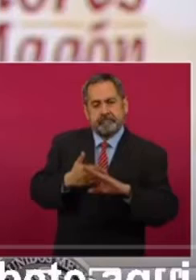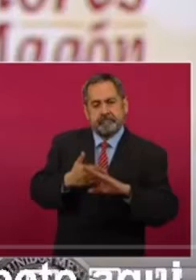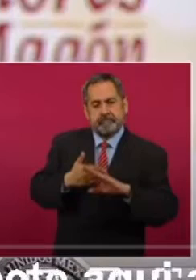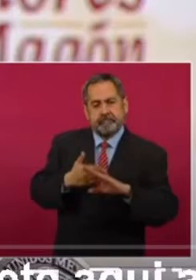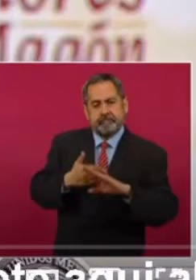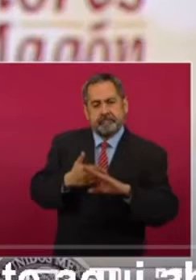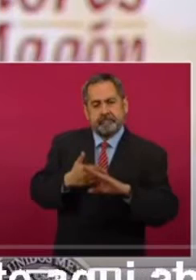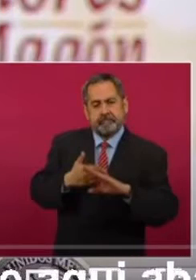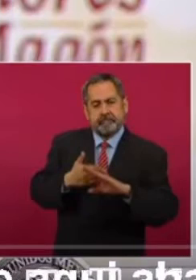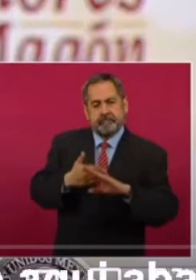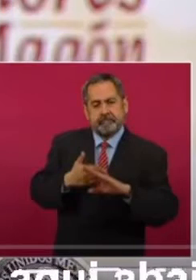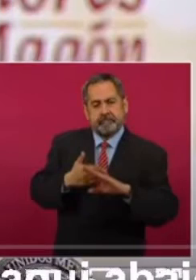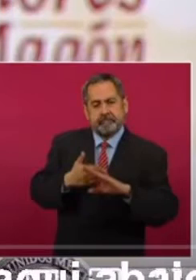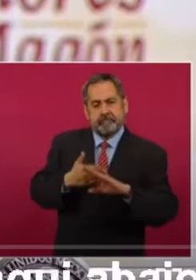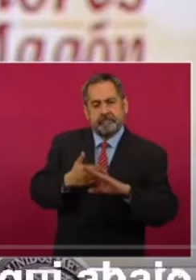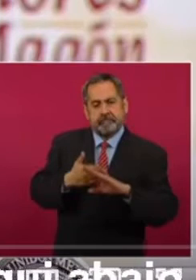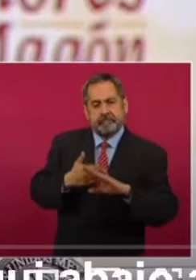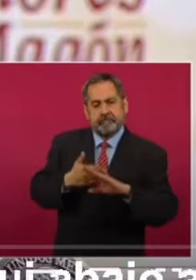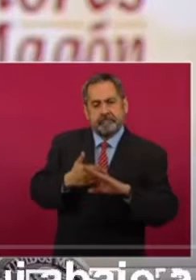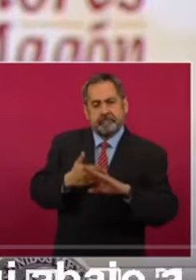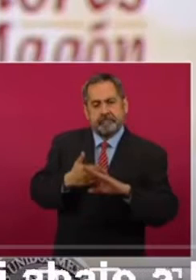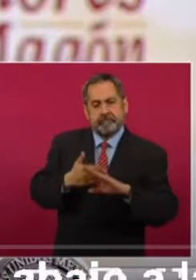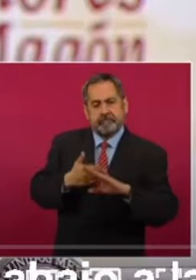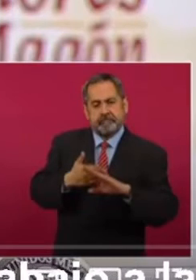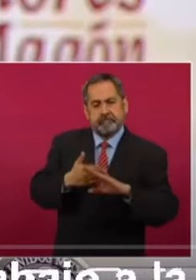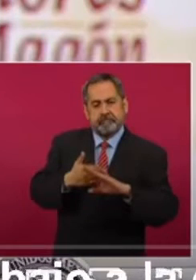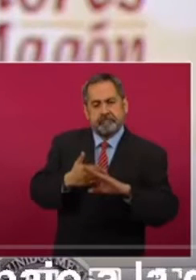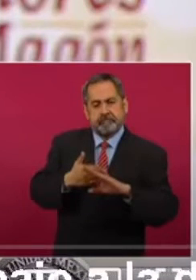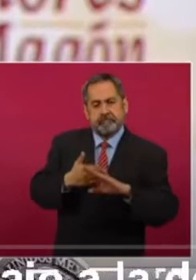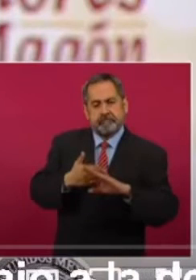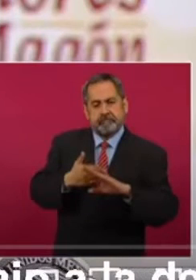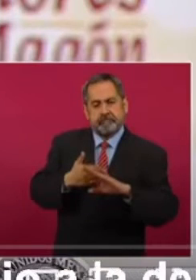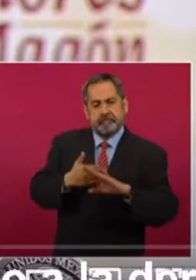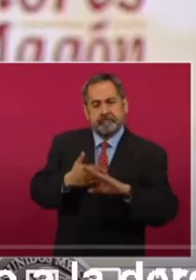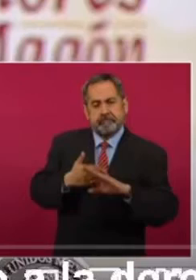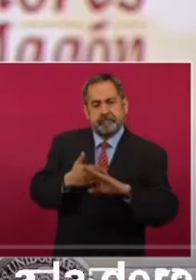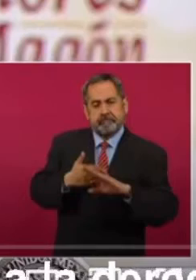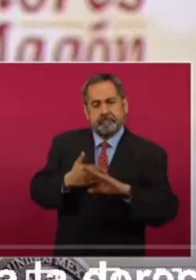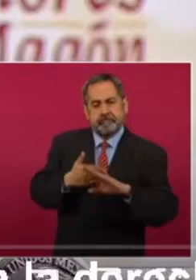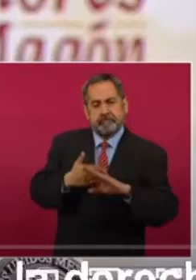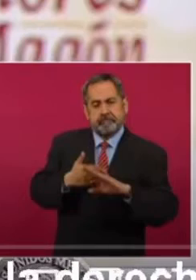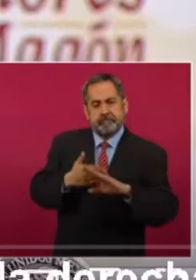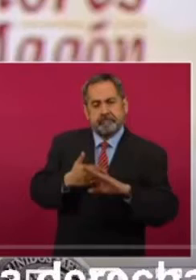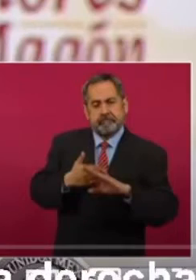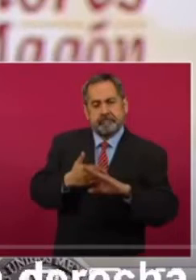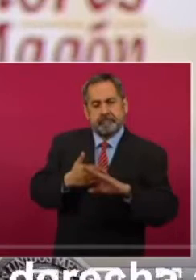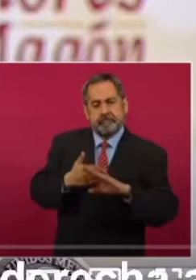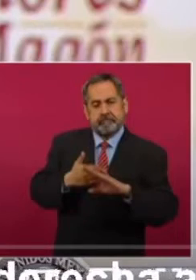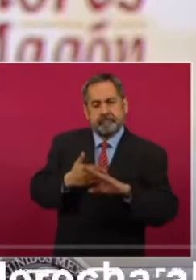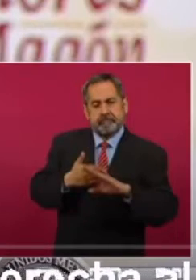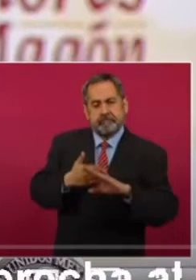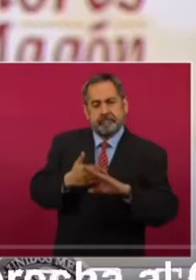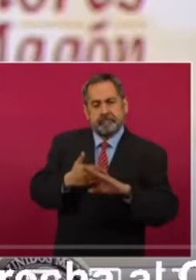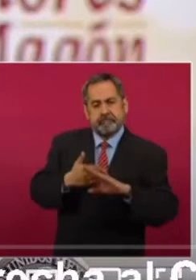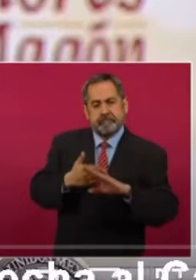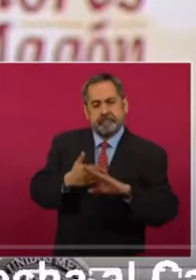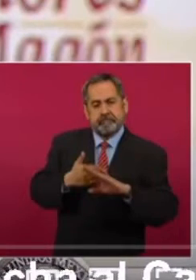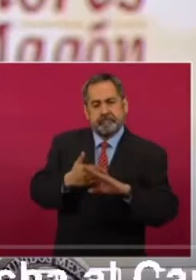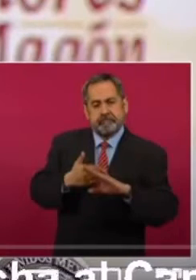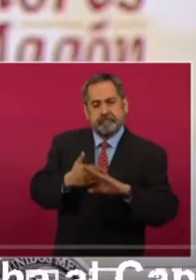ustedes mexicanos tampoco lo va a poder así que vámonos arriba